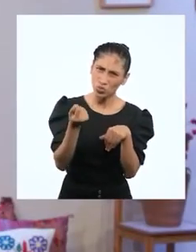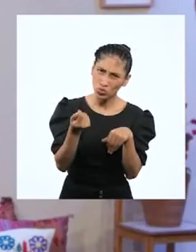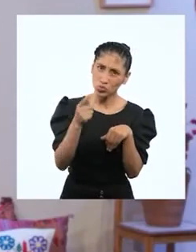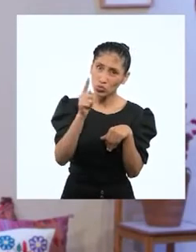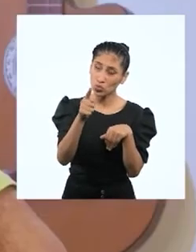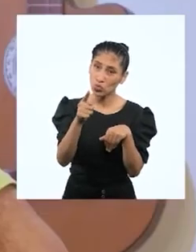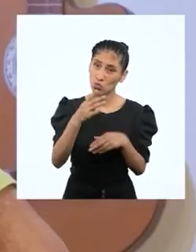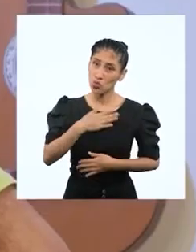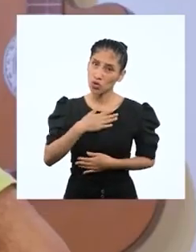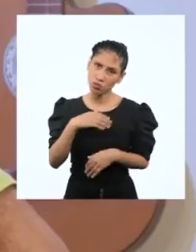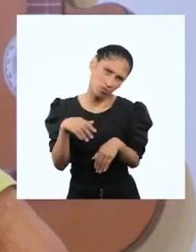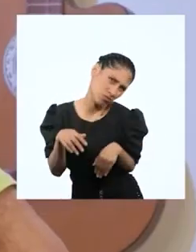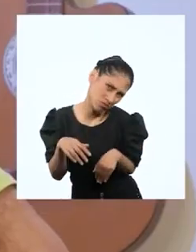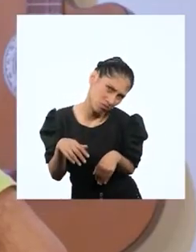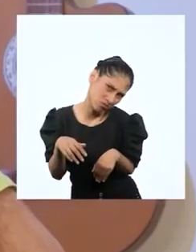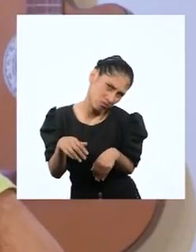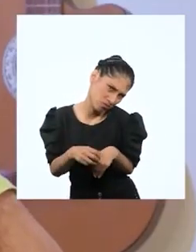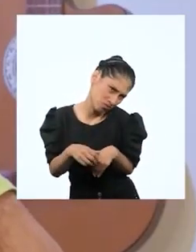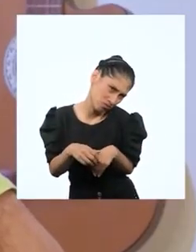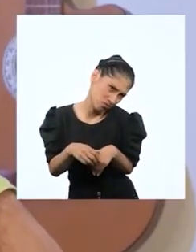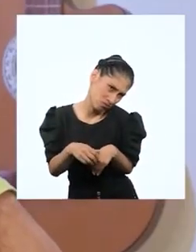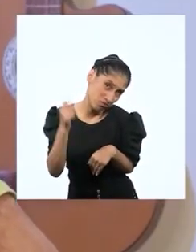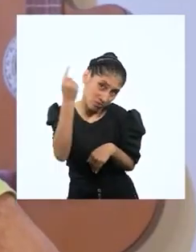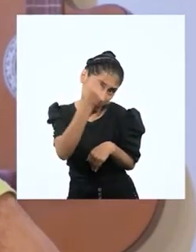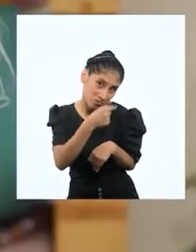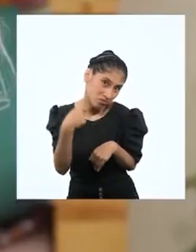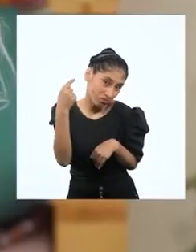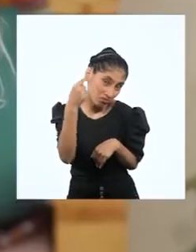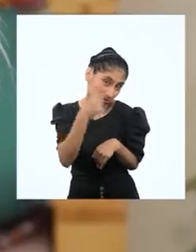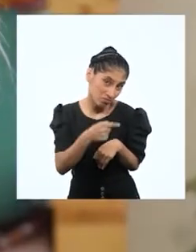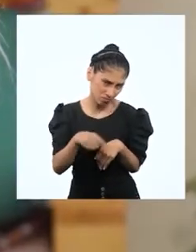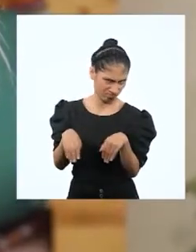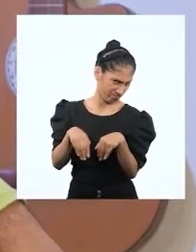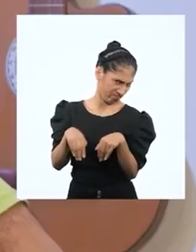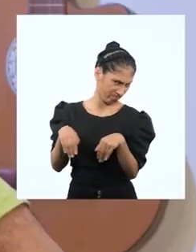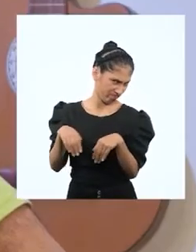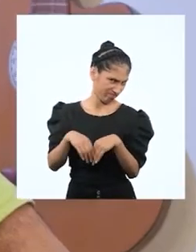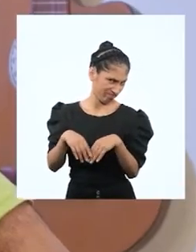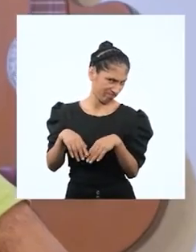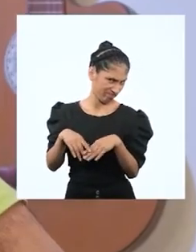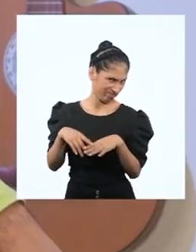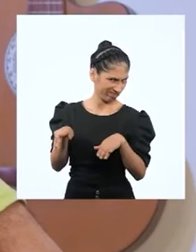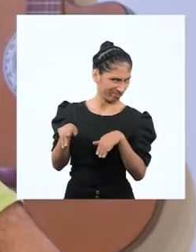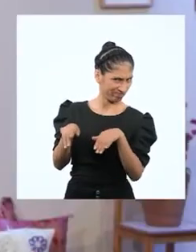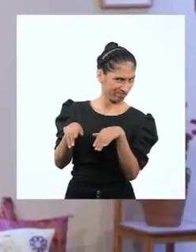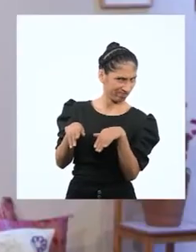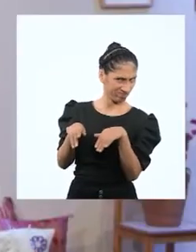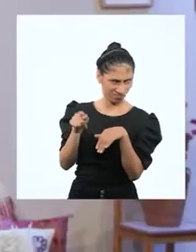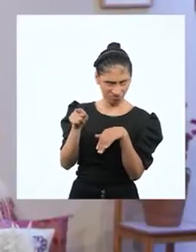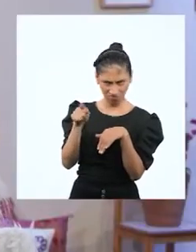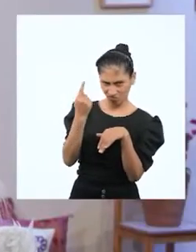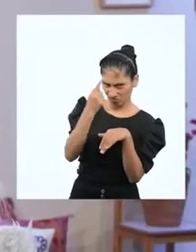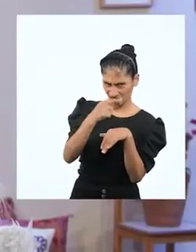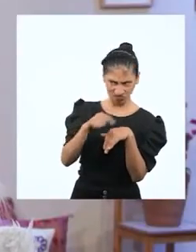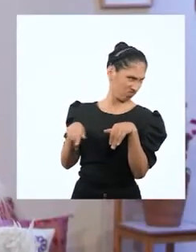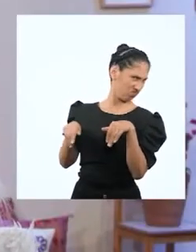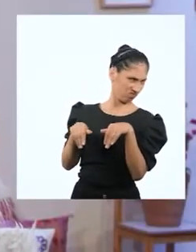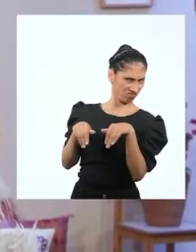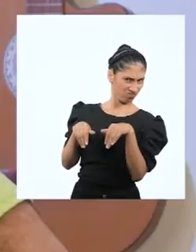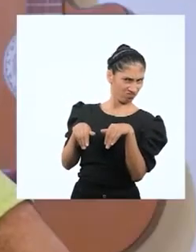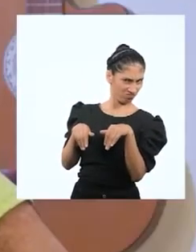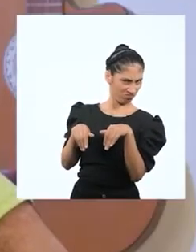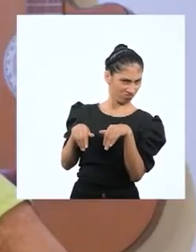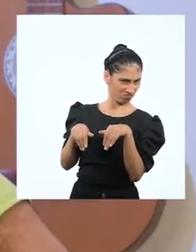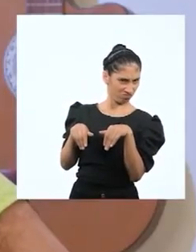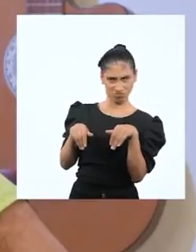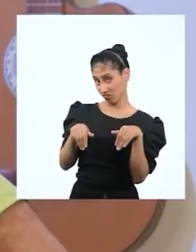¡Chancay! Tu cuerpo está encorvado y rígido. Tu carita está muy seria. Es evidente que